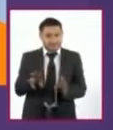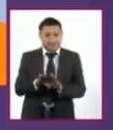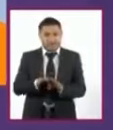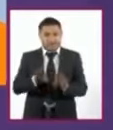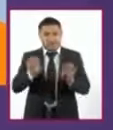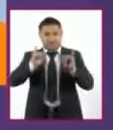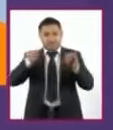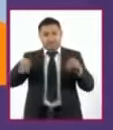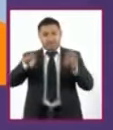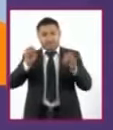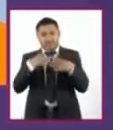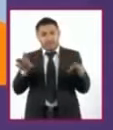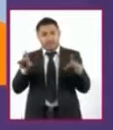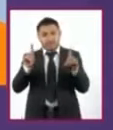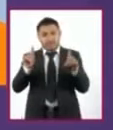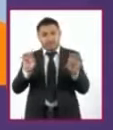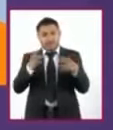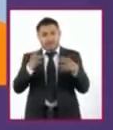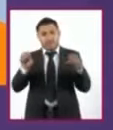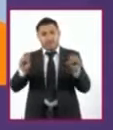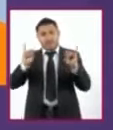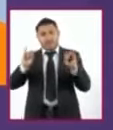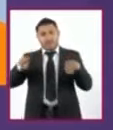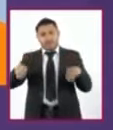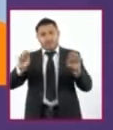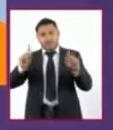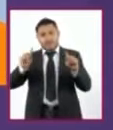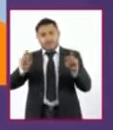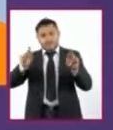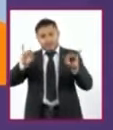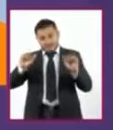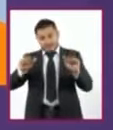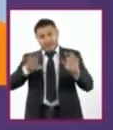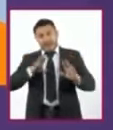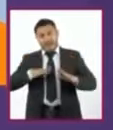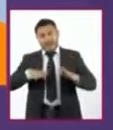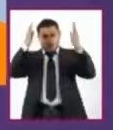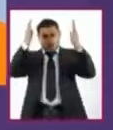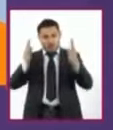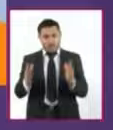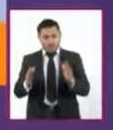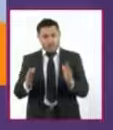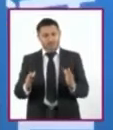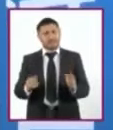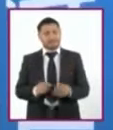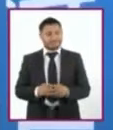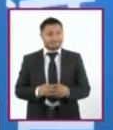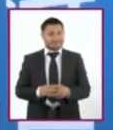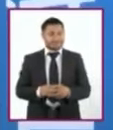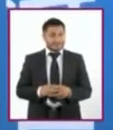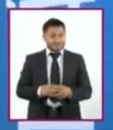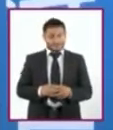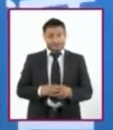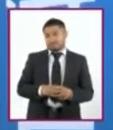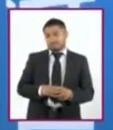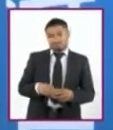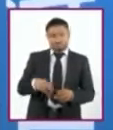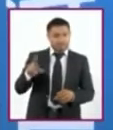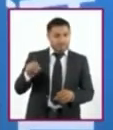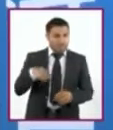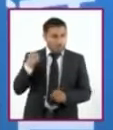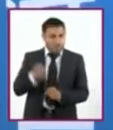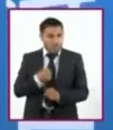de simetría, porque las divide por la mitad. ¿Será que las imágenes son simétricas? No necesariamente